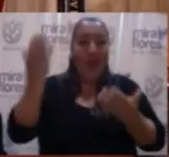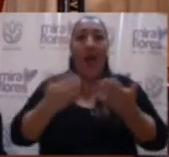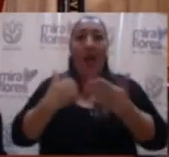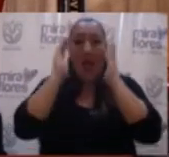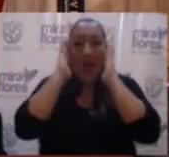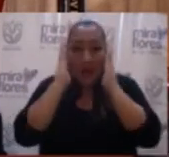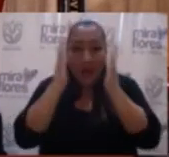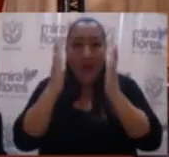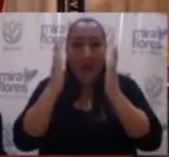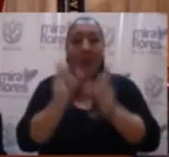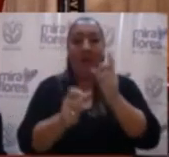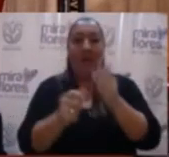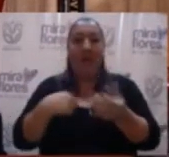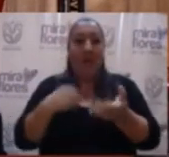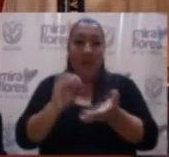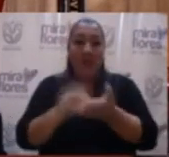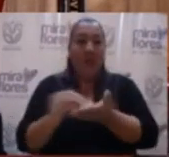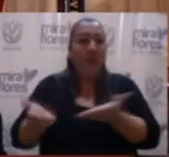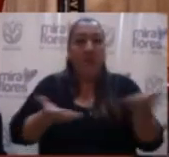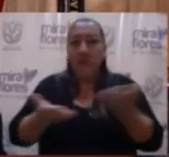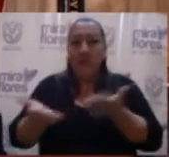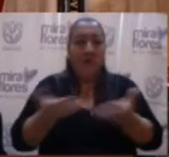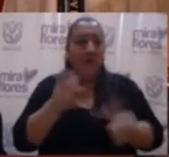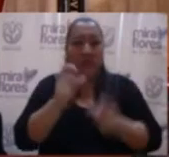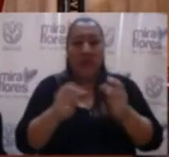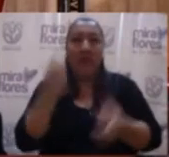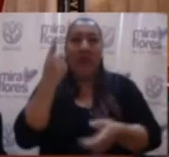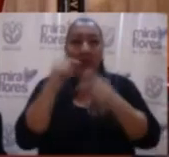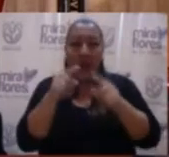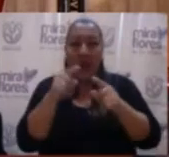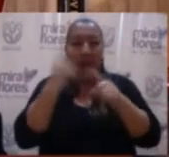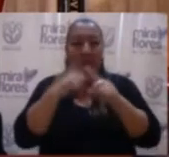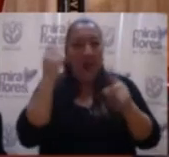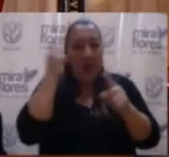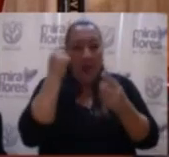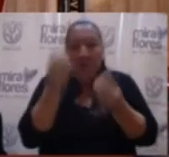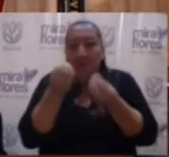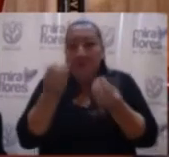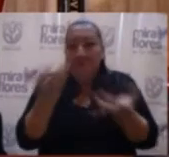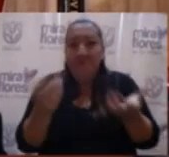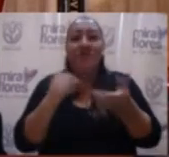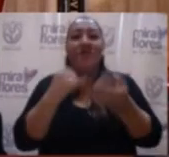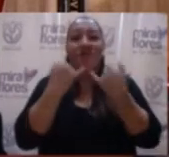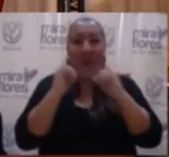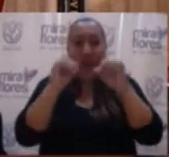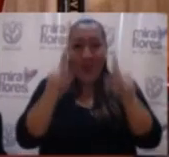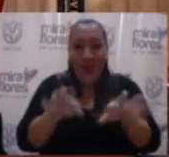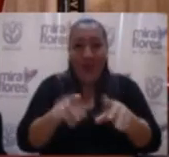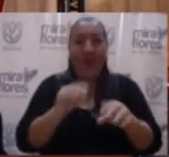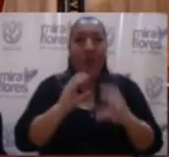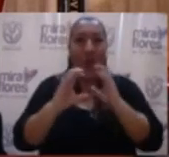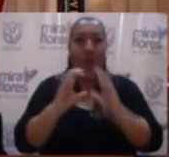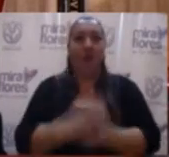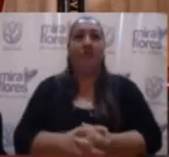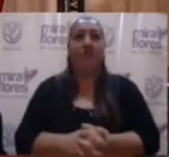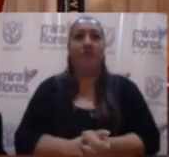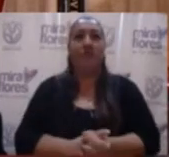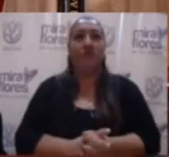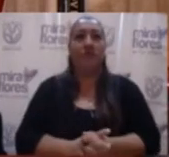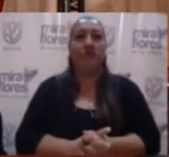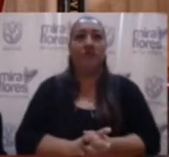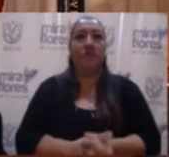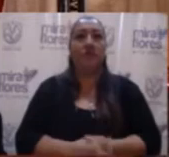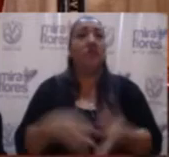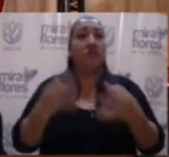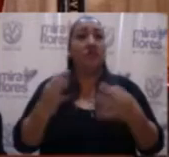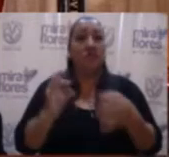decir, poner el Estado al servicio del ciudadano, y para eso se utiliza la tecnología de la información y de las comunicaciones. Va muy